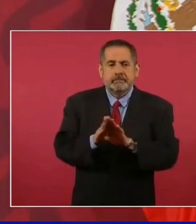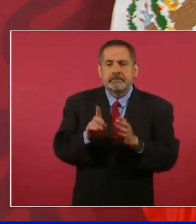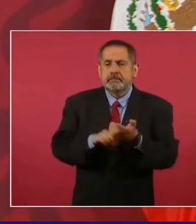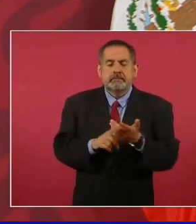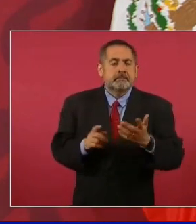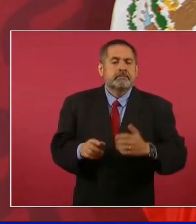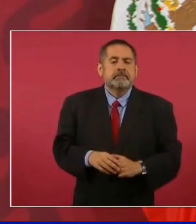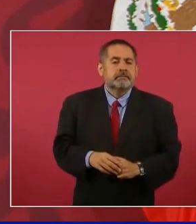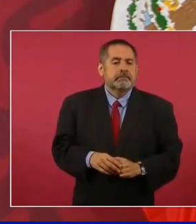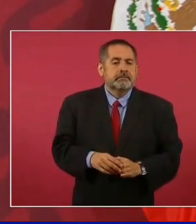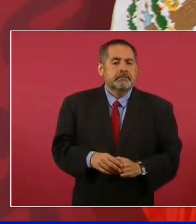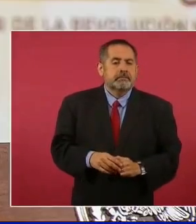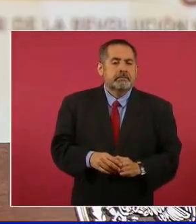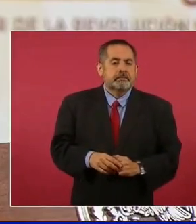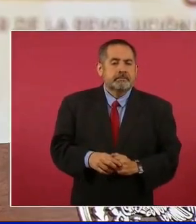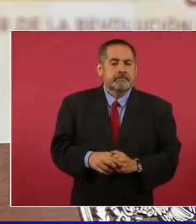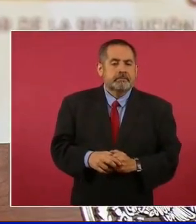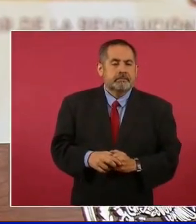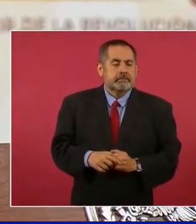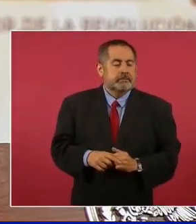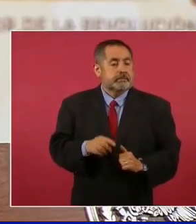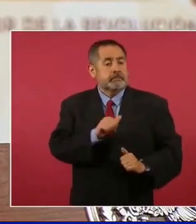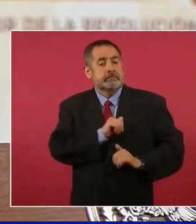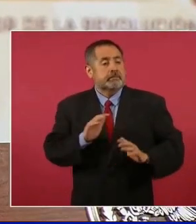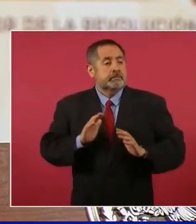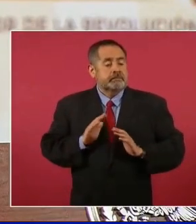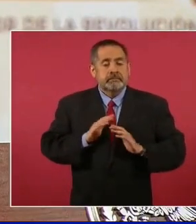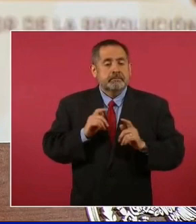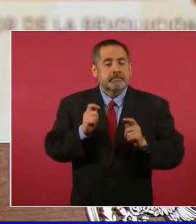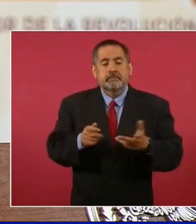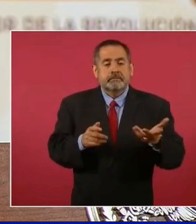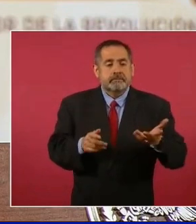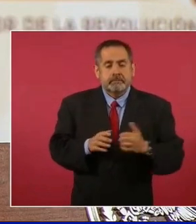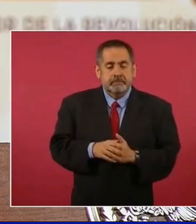que el ejército